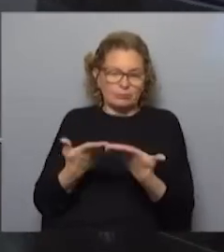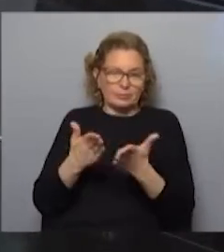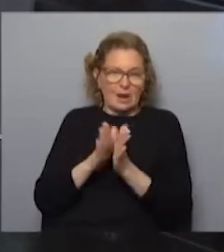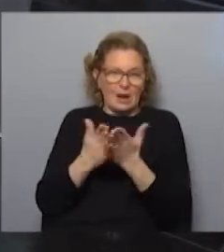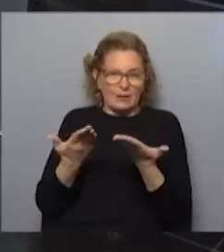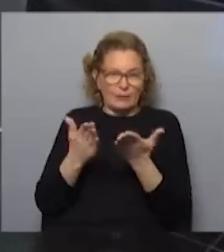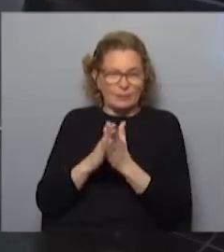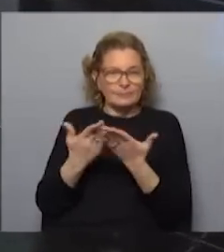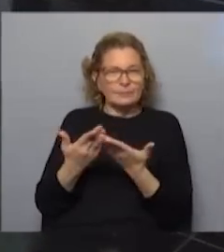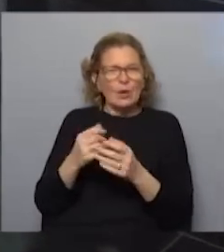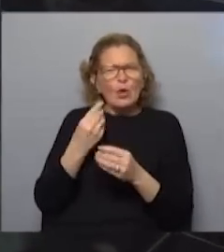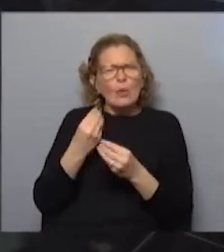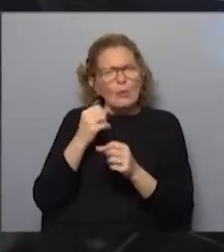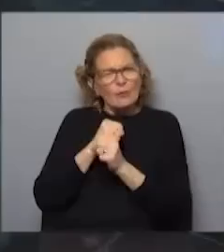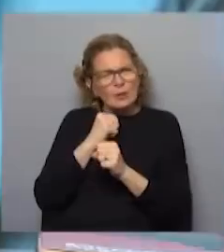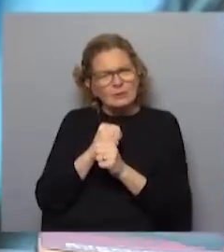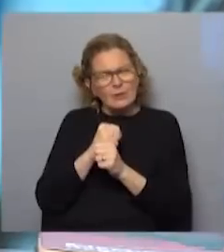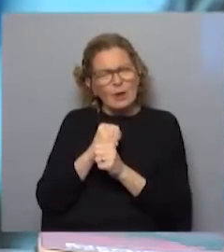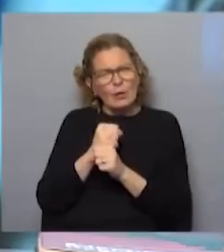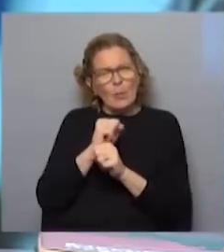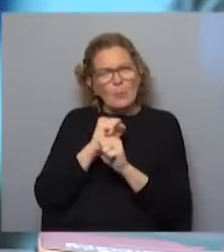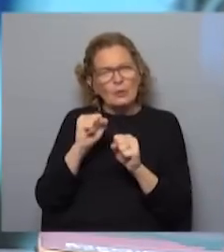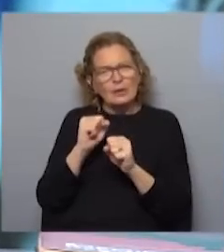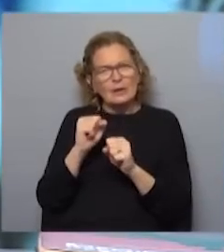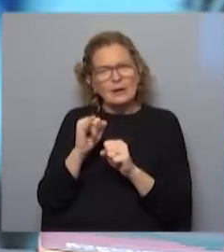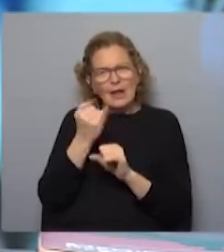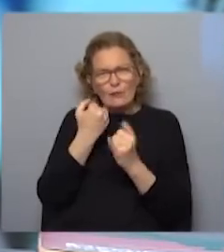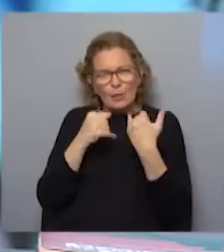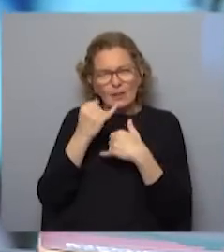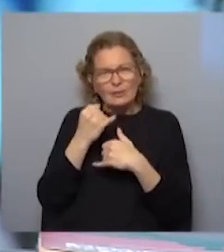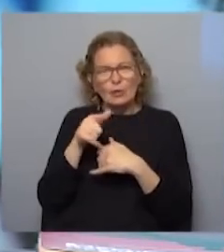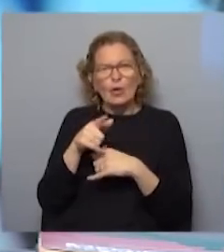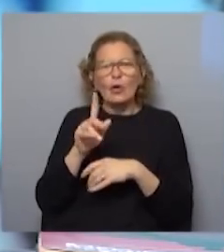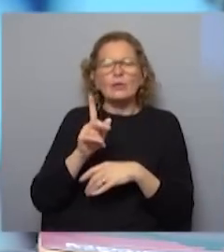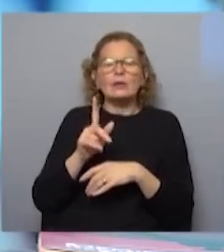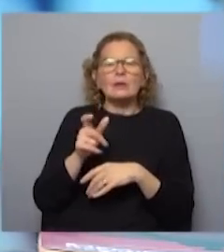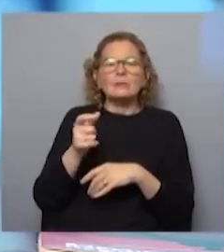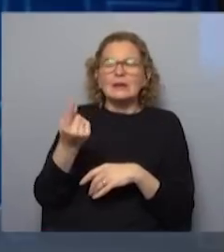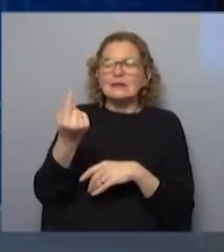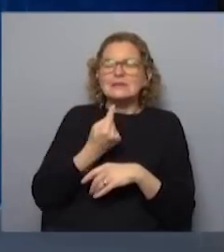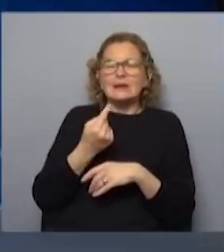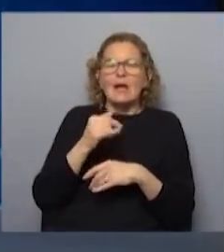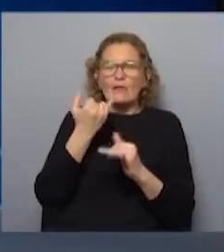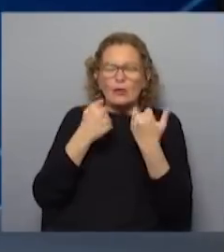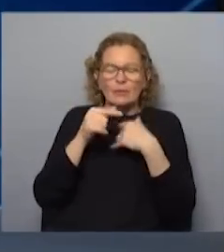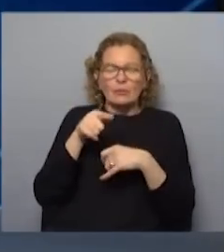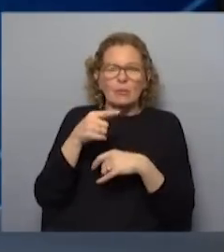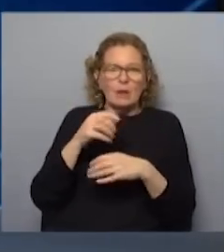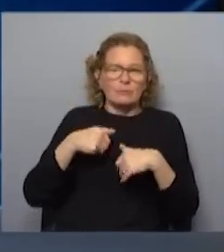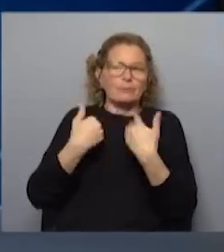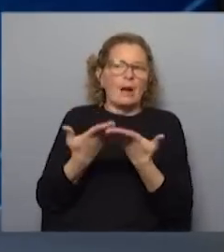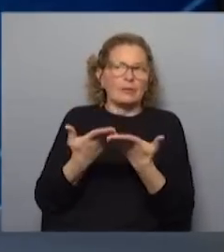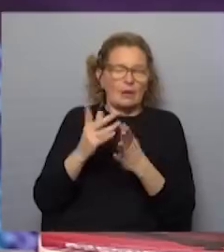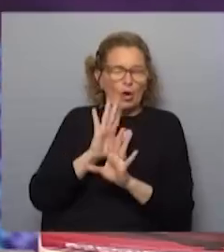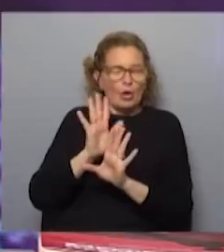Ignacio Cómo fue el trabajo de poder contrastar esta información No porque no es simplemente que alguien llega te brinda información y uno va y lo publica